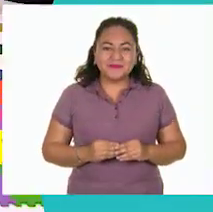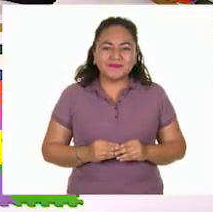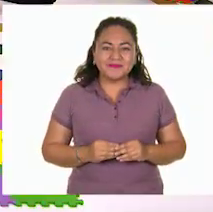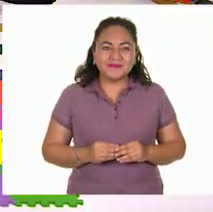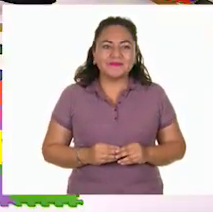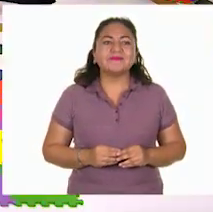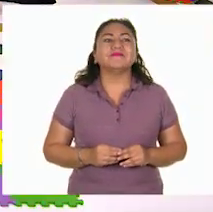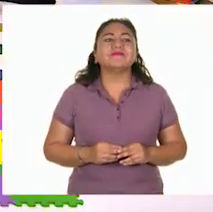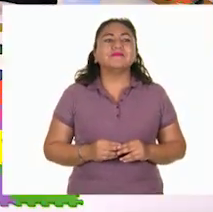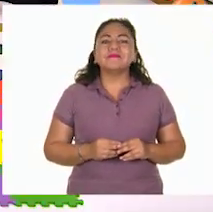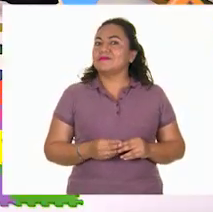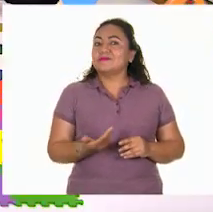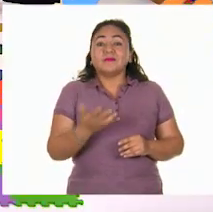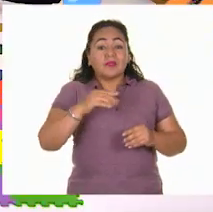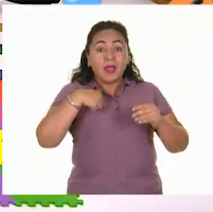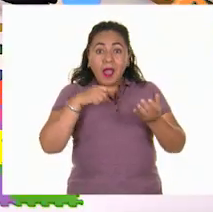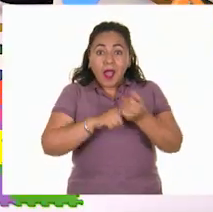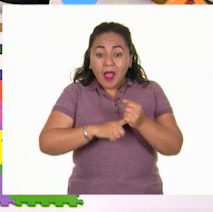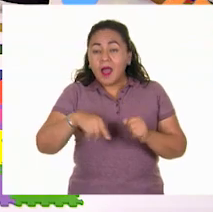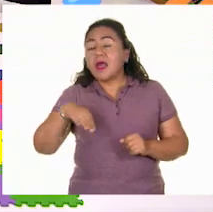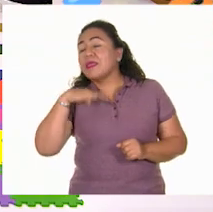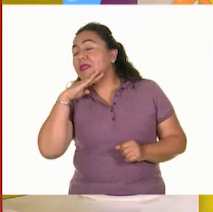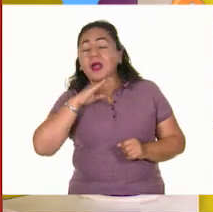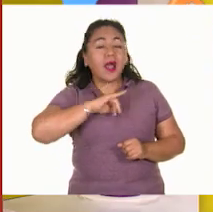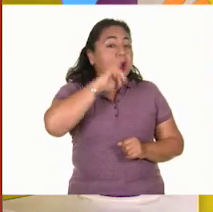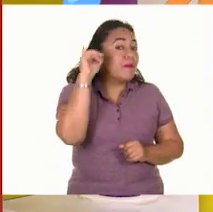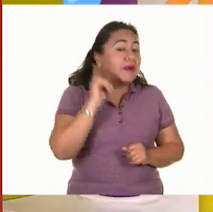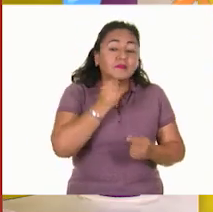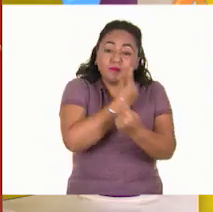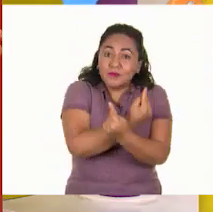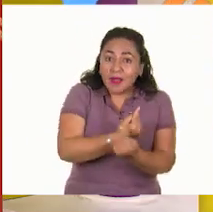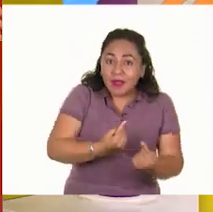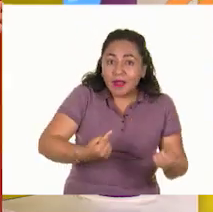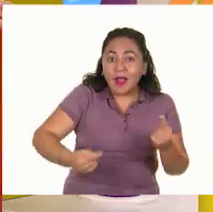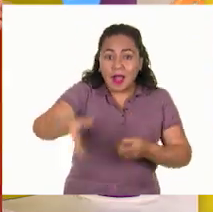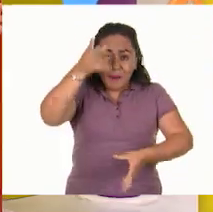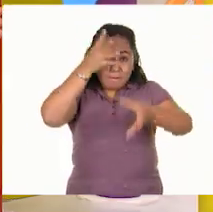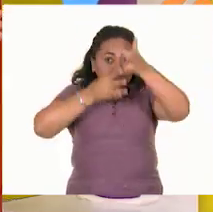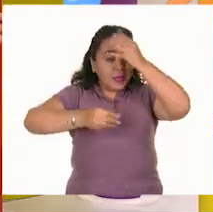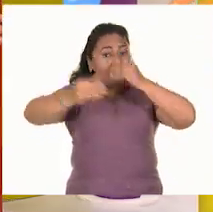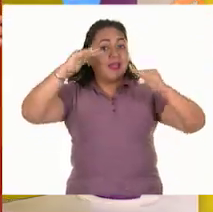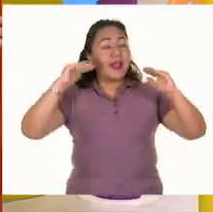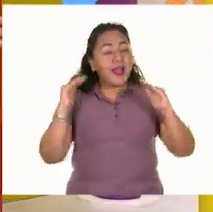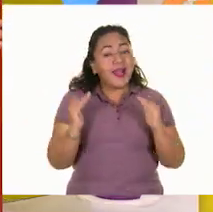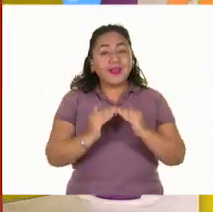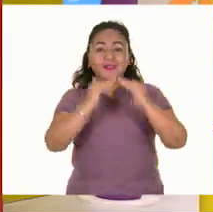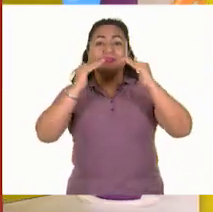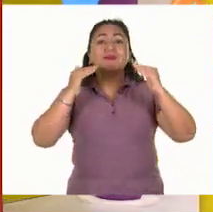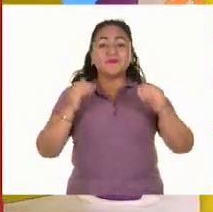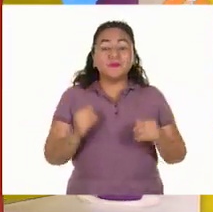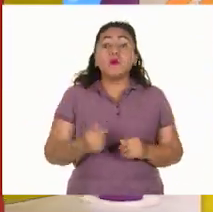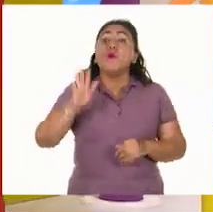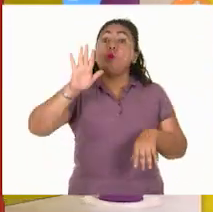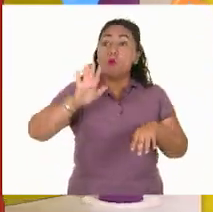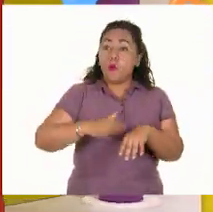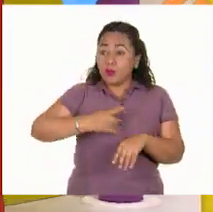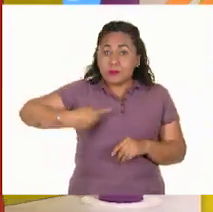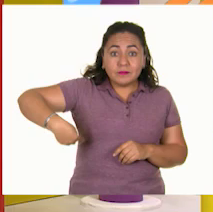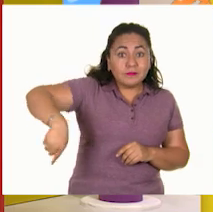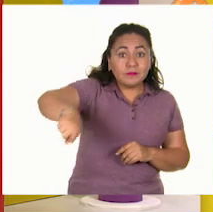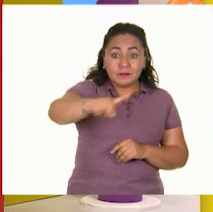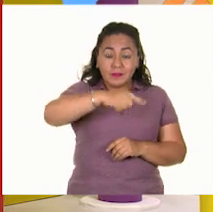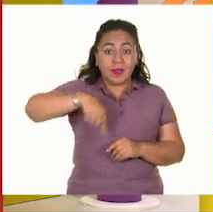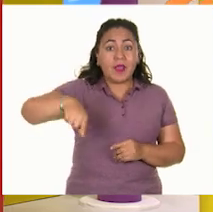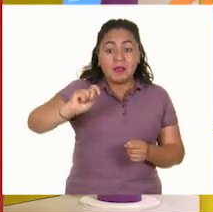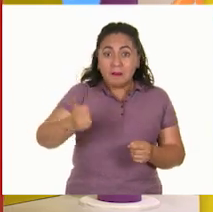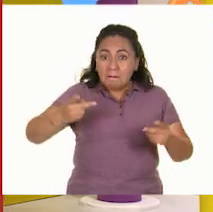No se pueden perder jamás, niñas y niños, Aprende en Casa. Porque lo que